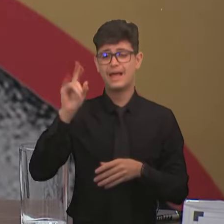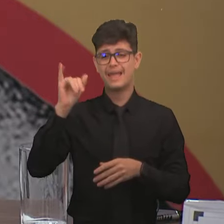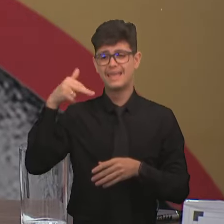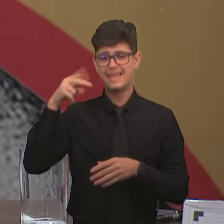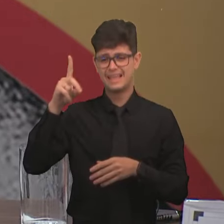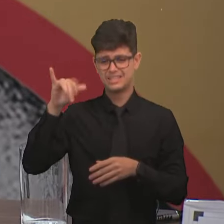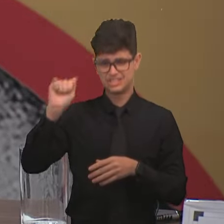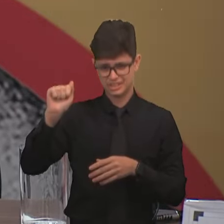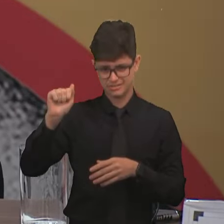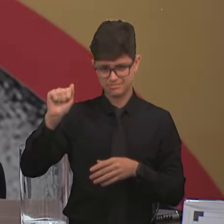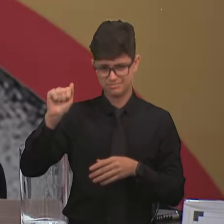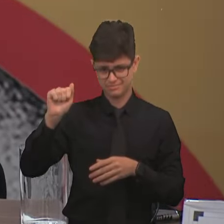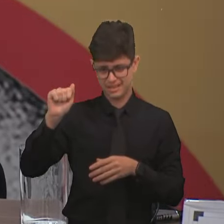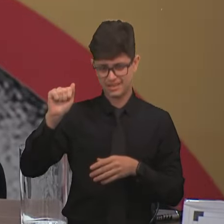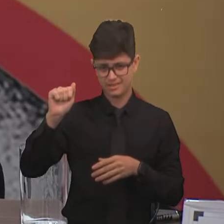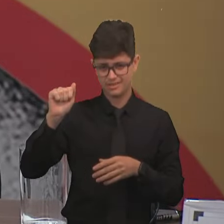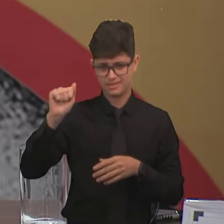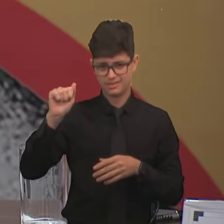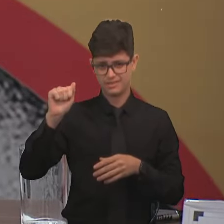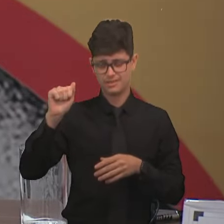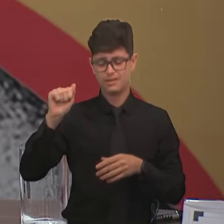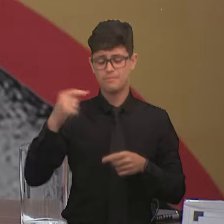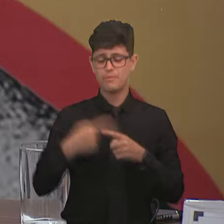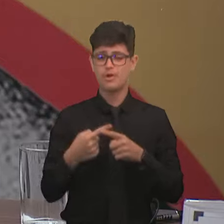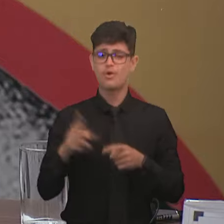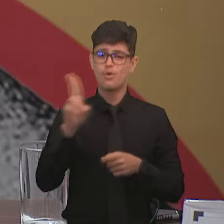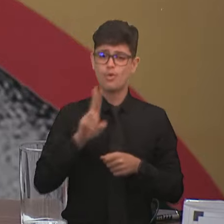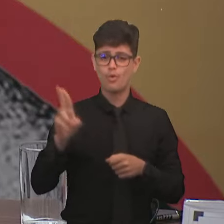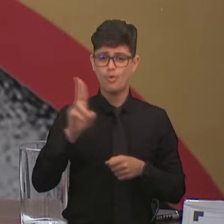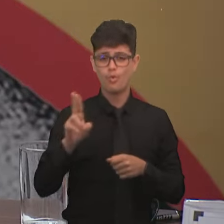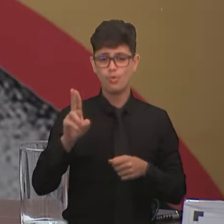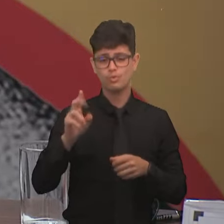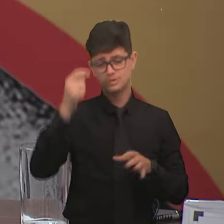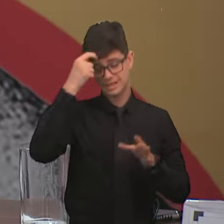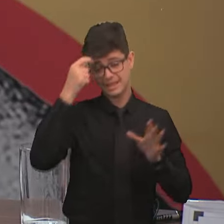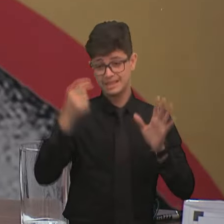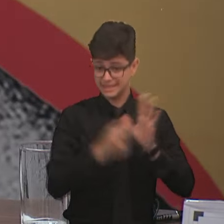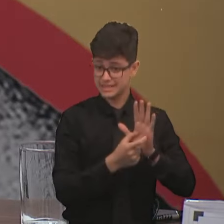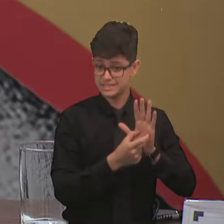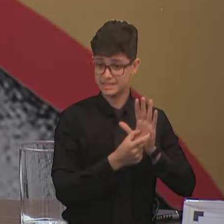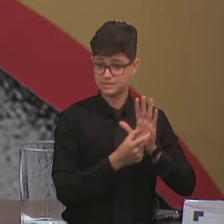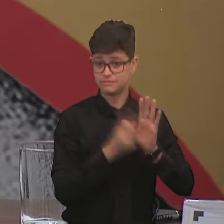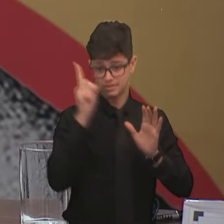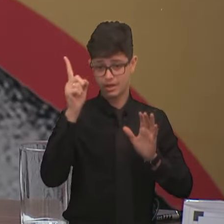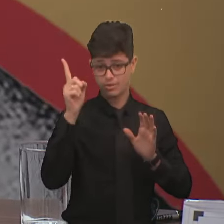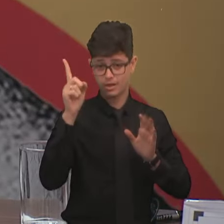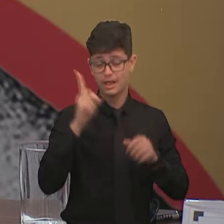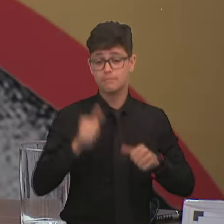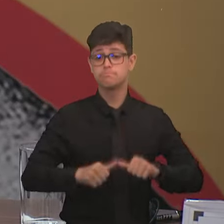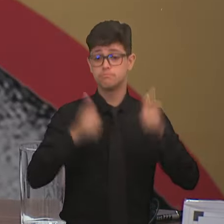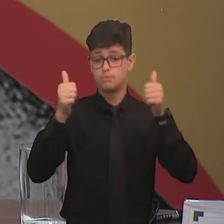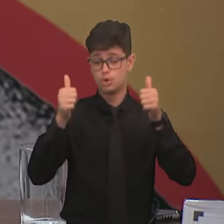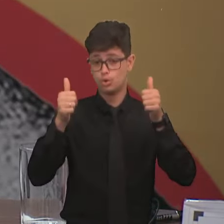India, a partir de usos que se hacen de la inteligencia artificial